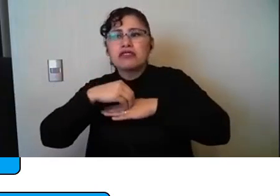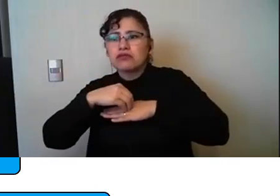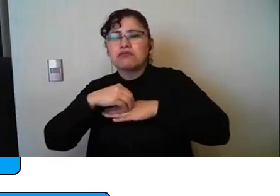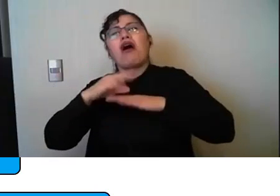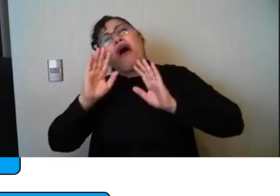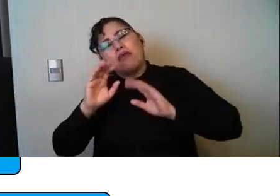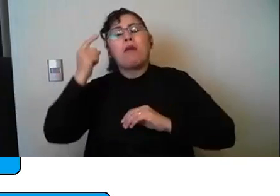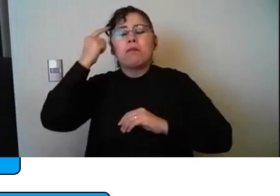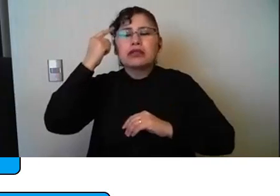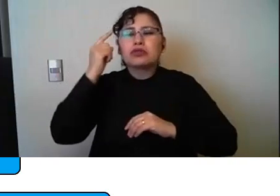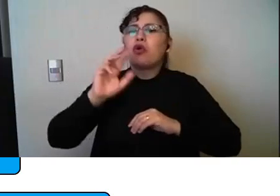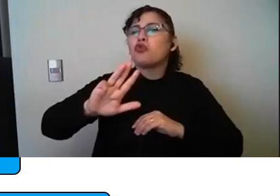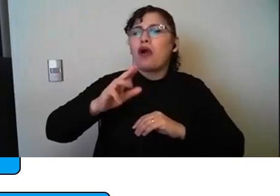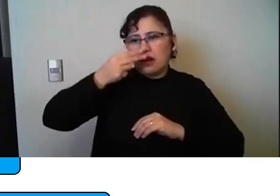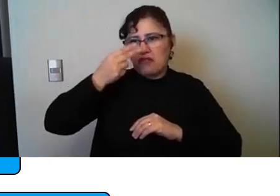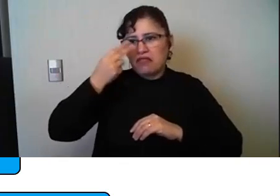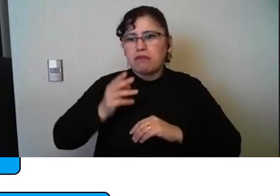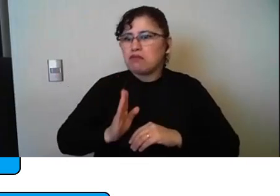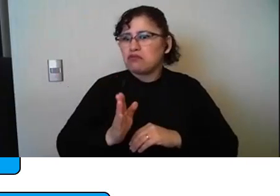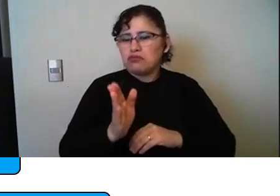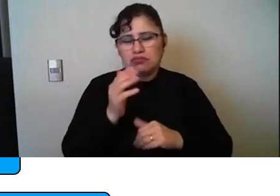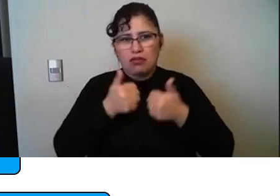Estoy compartiendo ahora parte de la